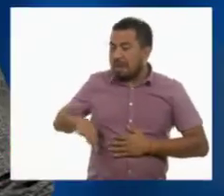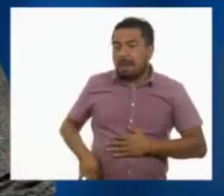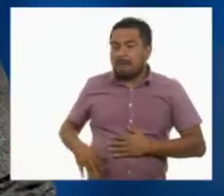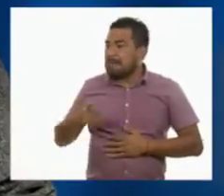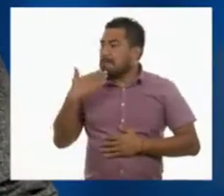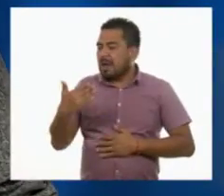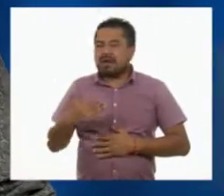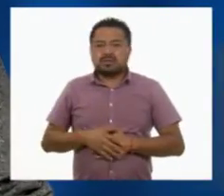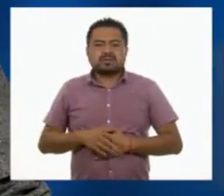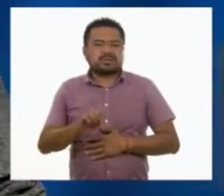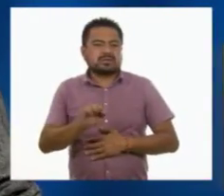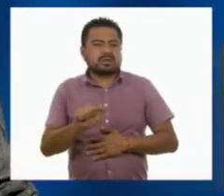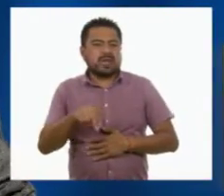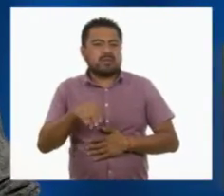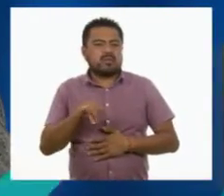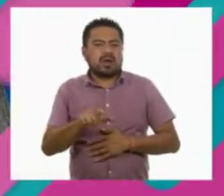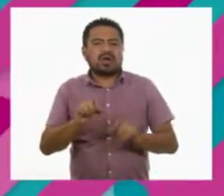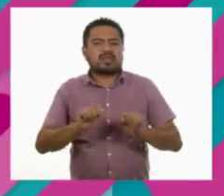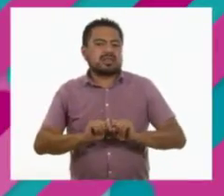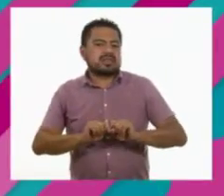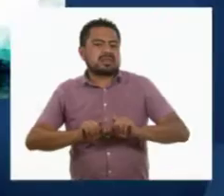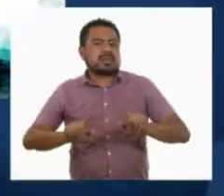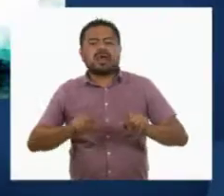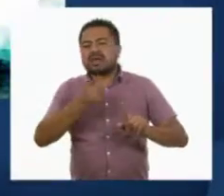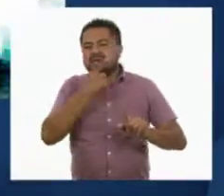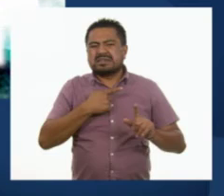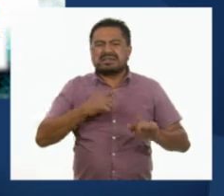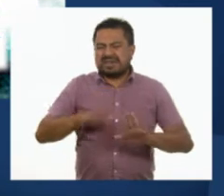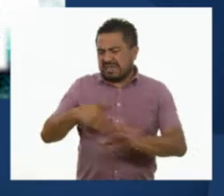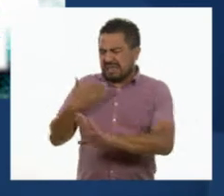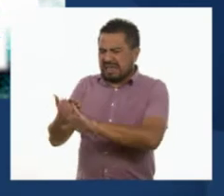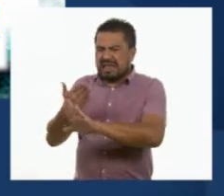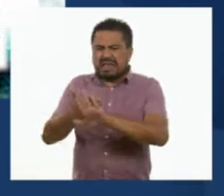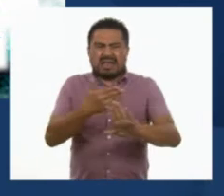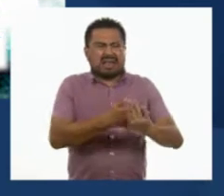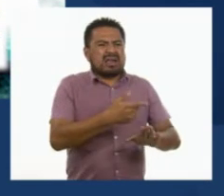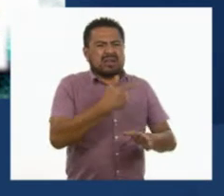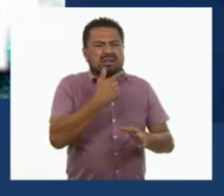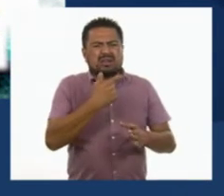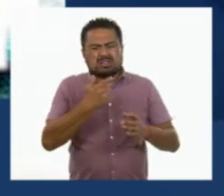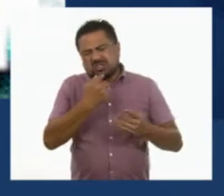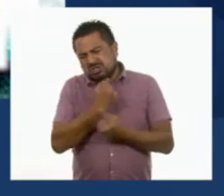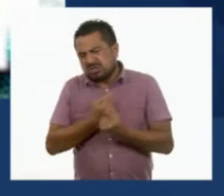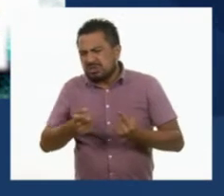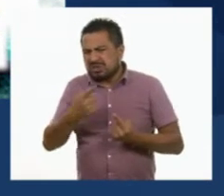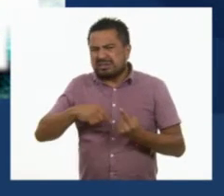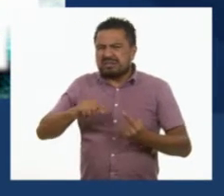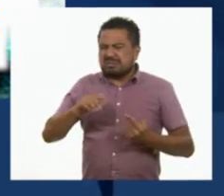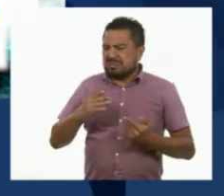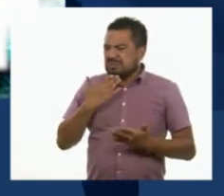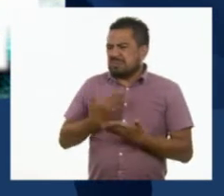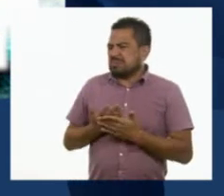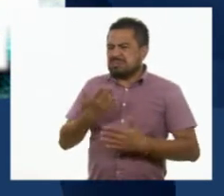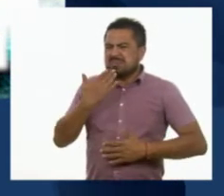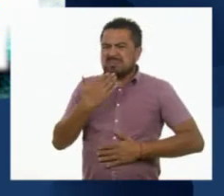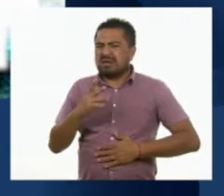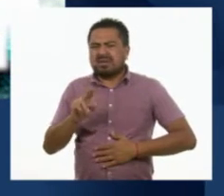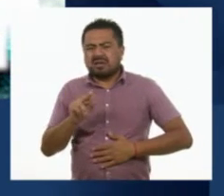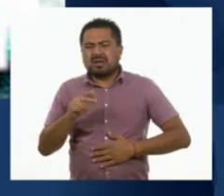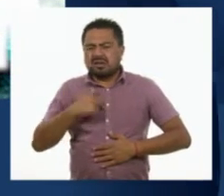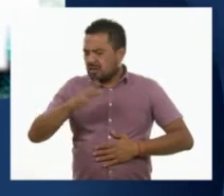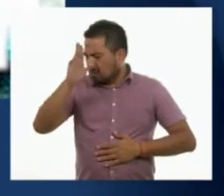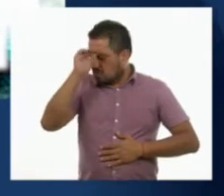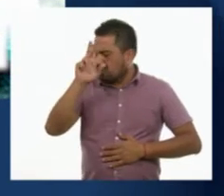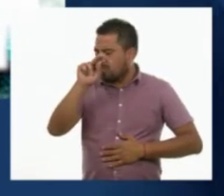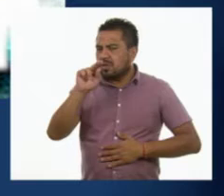Bien. Samuel de Tlaxcala dice, yo decidí dejar de molestar a unos niños que me caían mal. La verdad, no recuerdo por qué lo hacía. Recordé